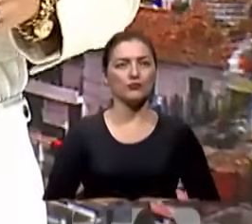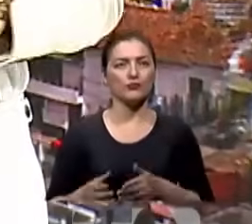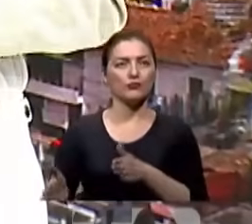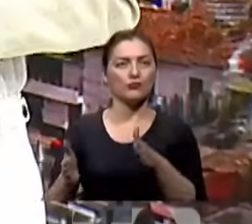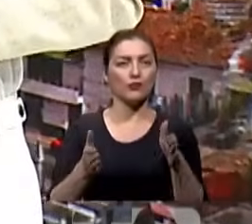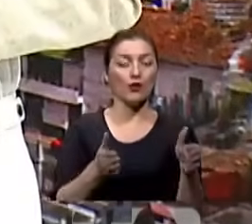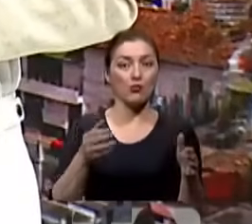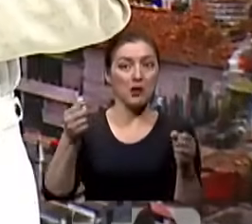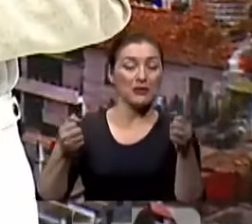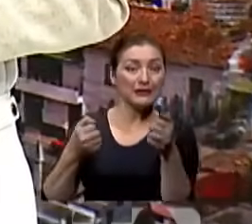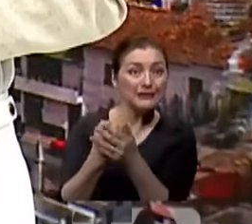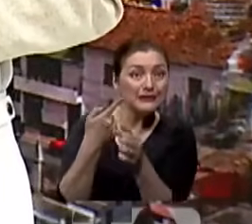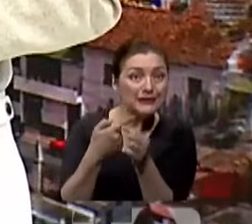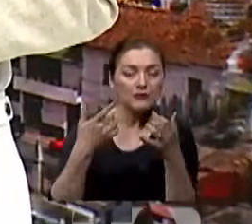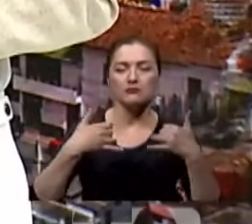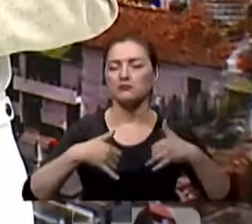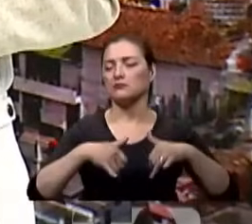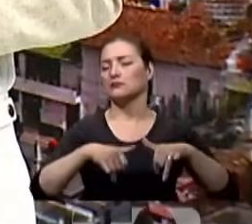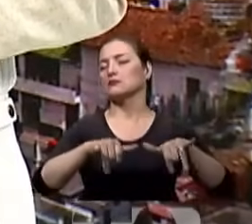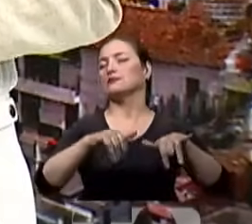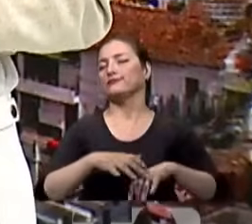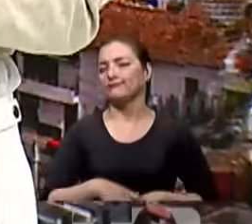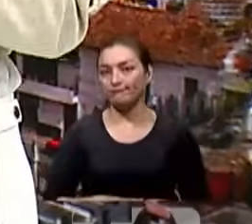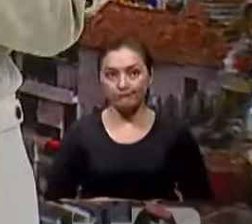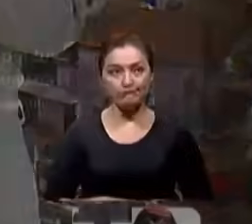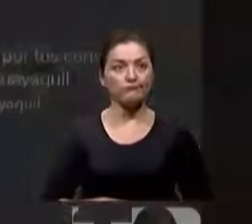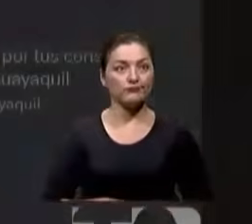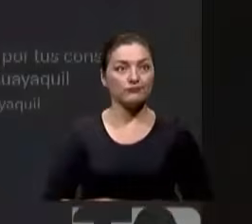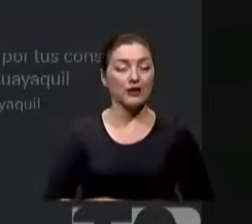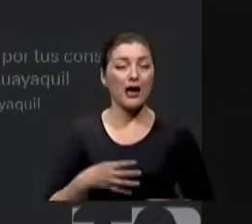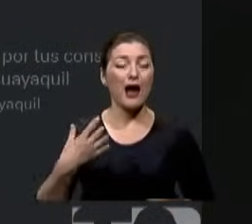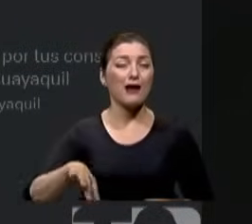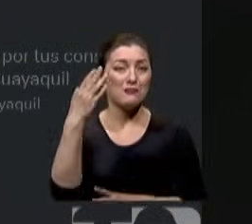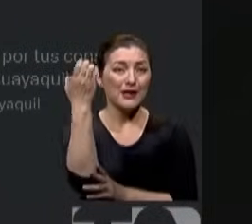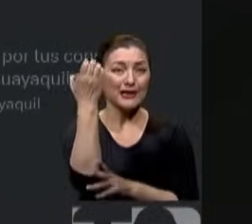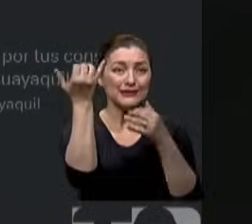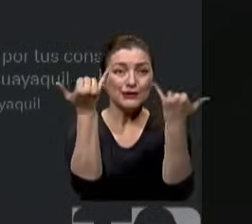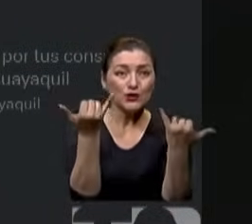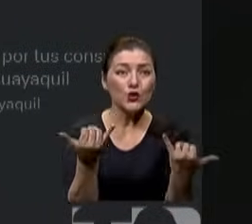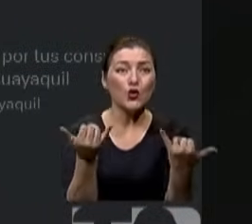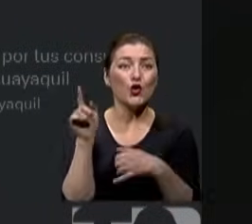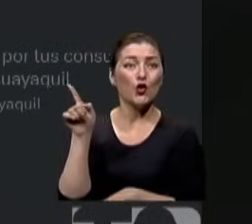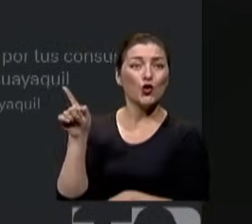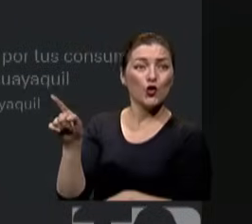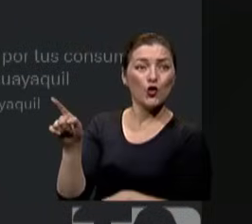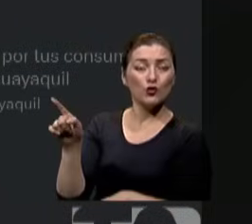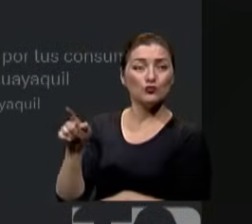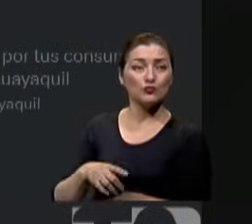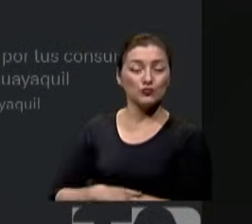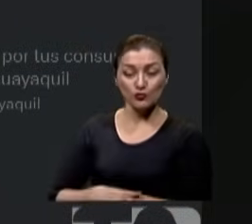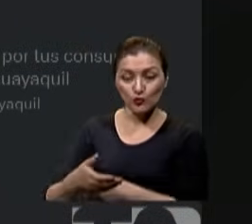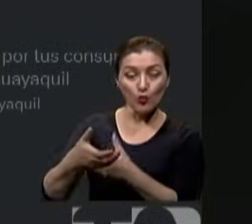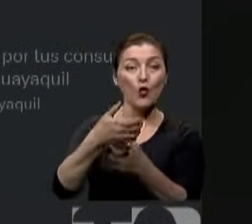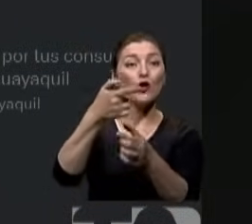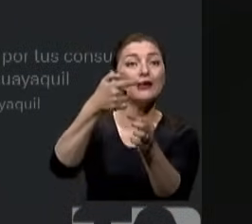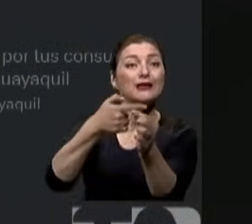Y los accidentes en la ciudad de Quito continúan y ahora les comentamos una información de última hora. Acaba de subir información de los